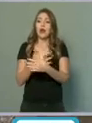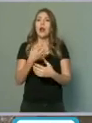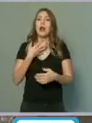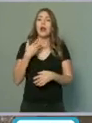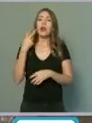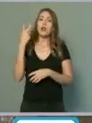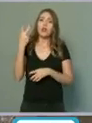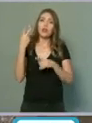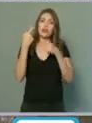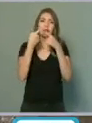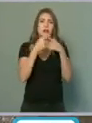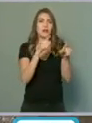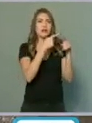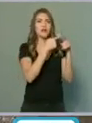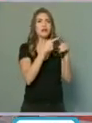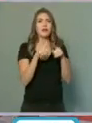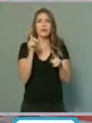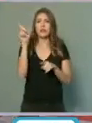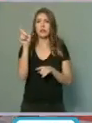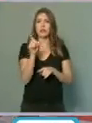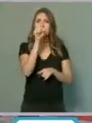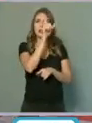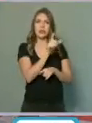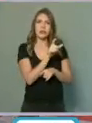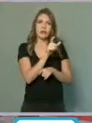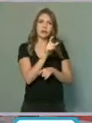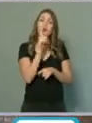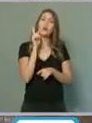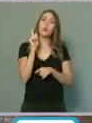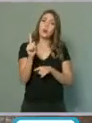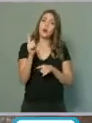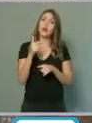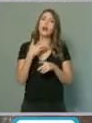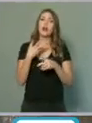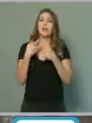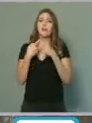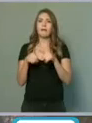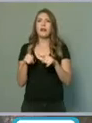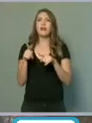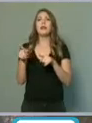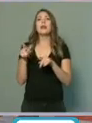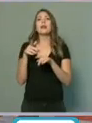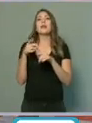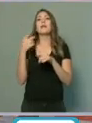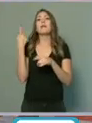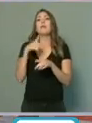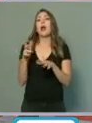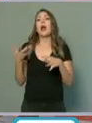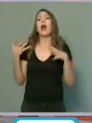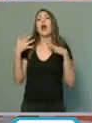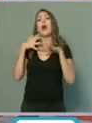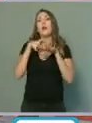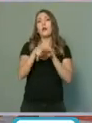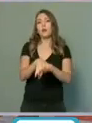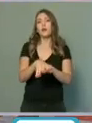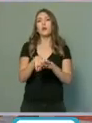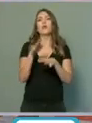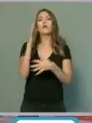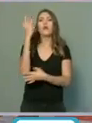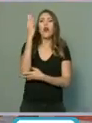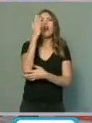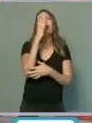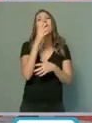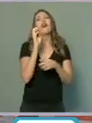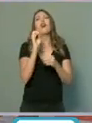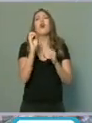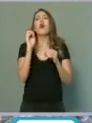con dos tipos de mariposas y las queremos agrupar. Una cosa son las mariposas para integrar al medio ambiente, que son las que vemos en las bodas,